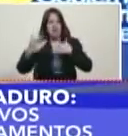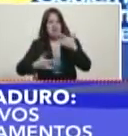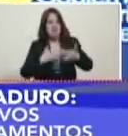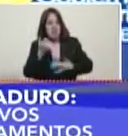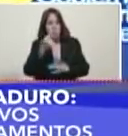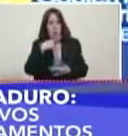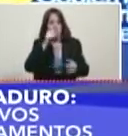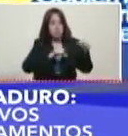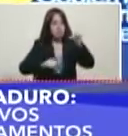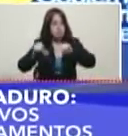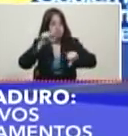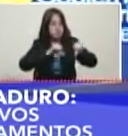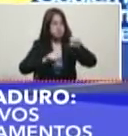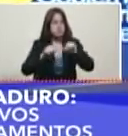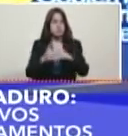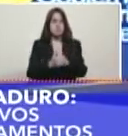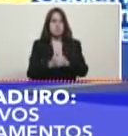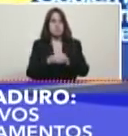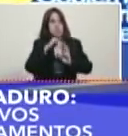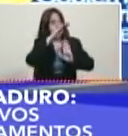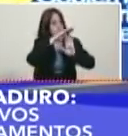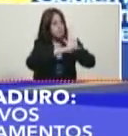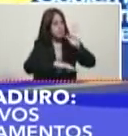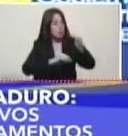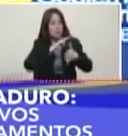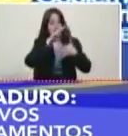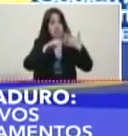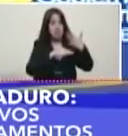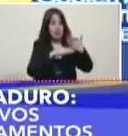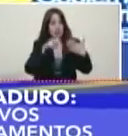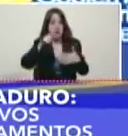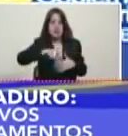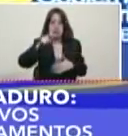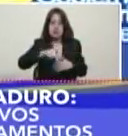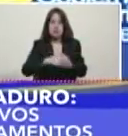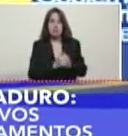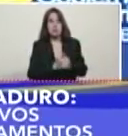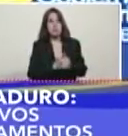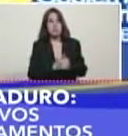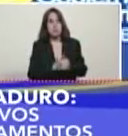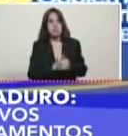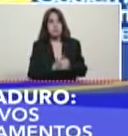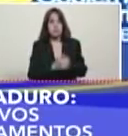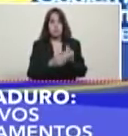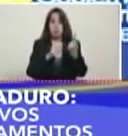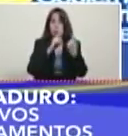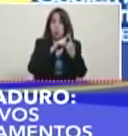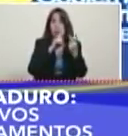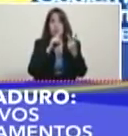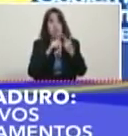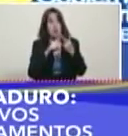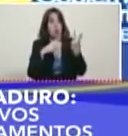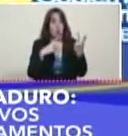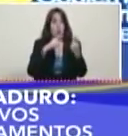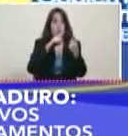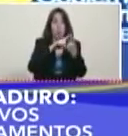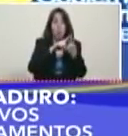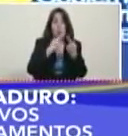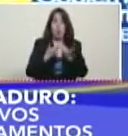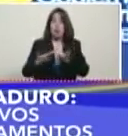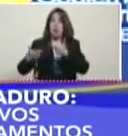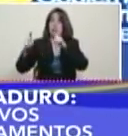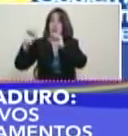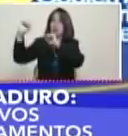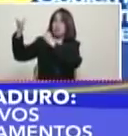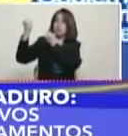necesitamos. Esta es la lista de materias primas que necesitamos. Una de dos. O nos liberan los recursos que nos